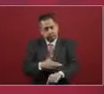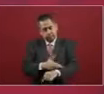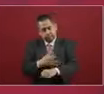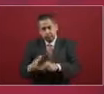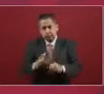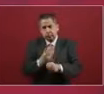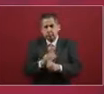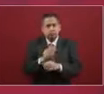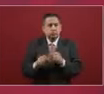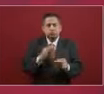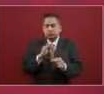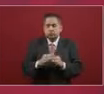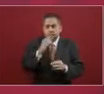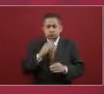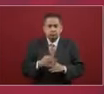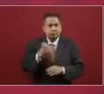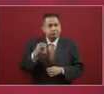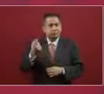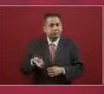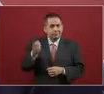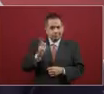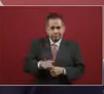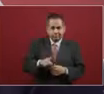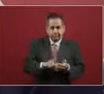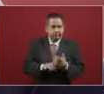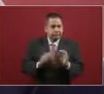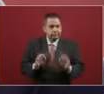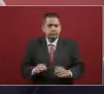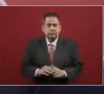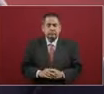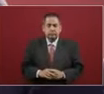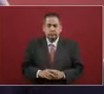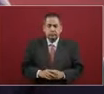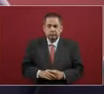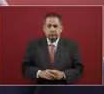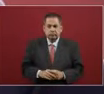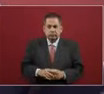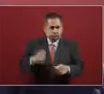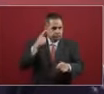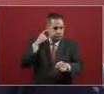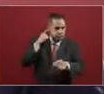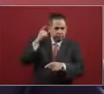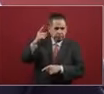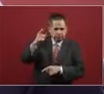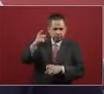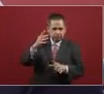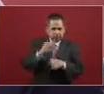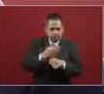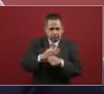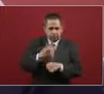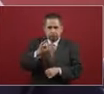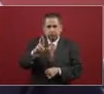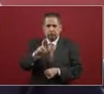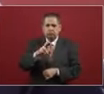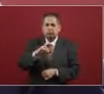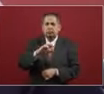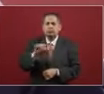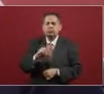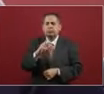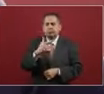todo. Esa es la instrucción. Me está escuchando el doctor Jorge